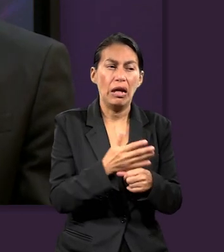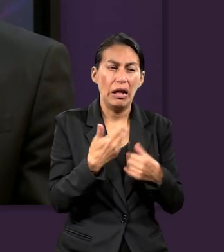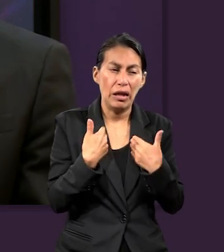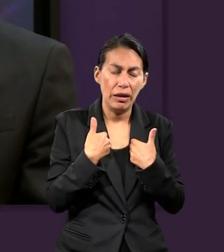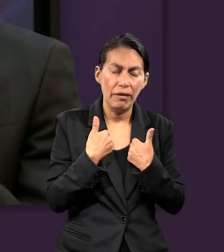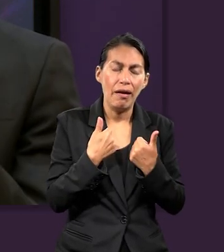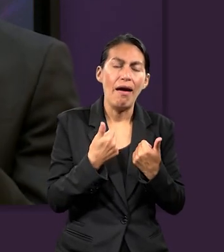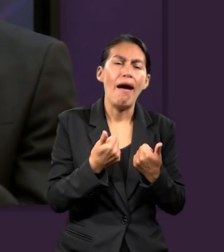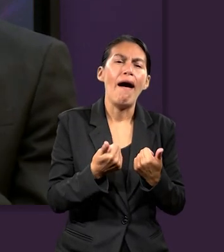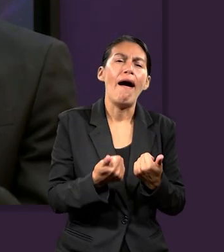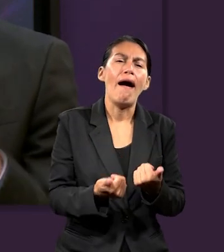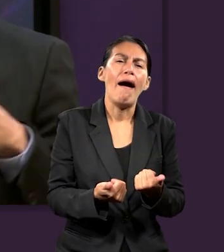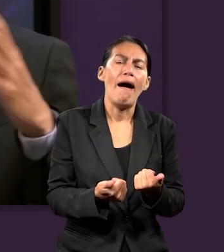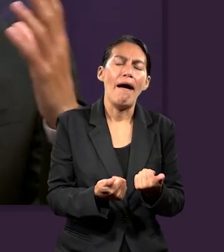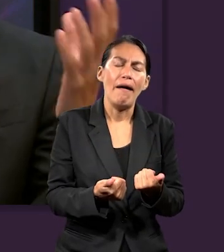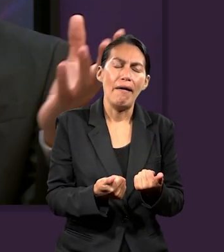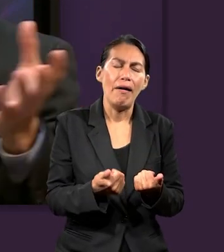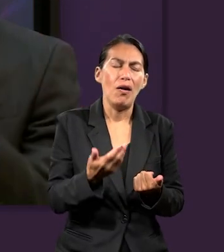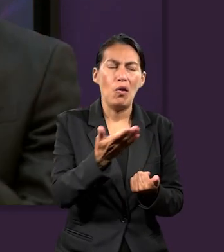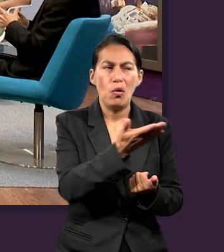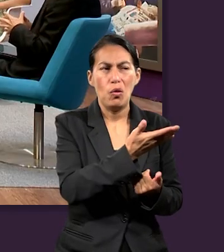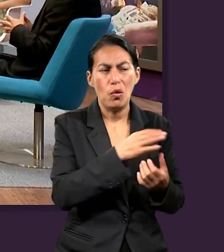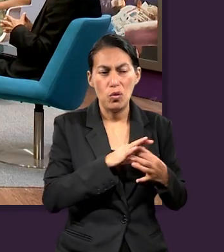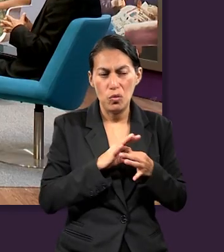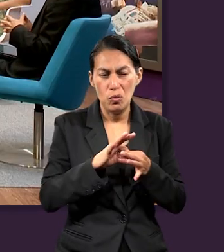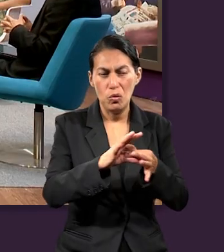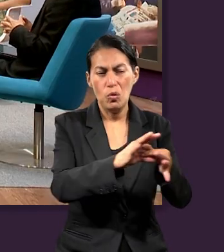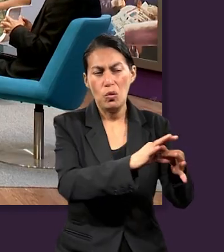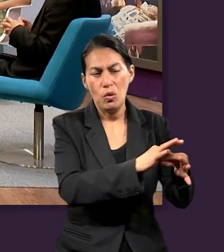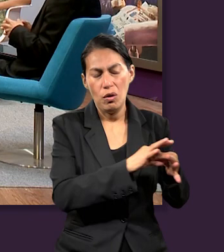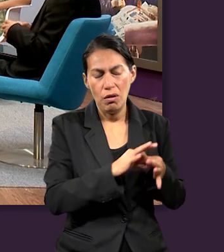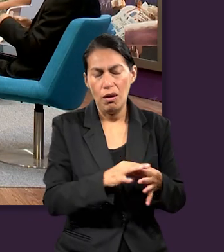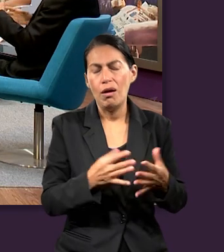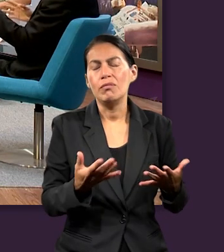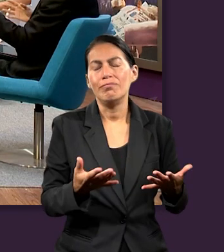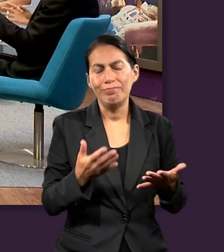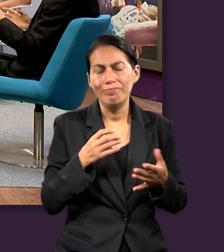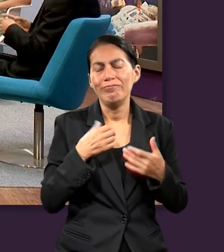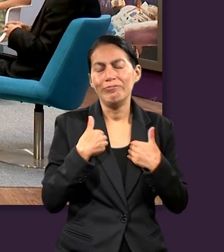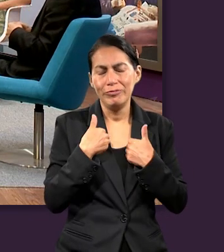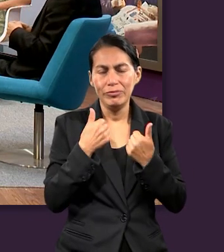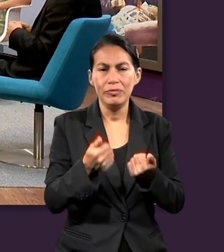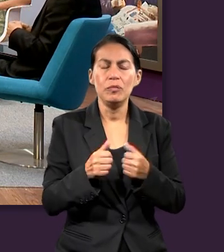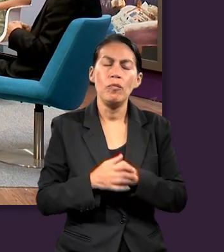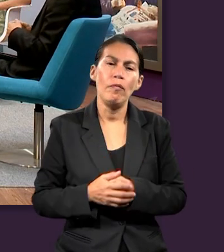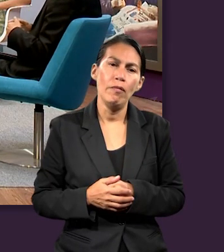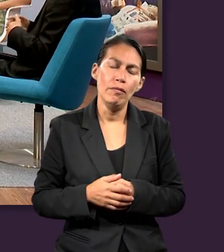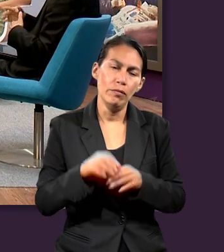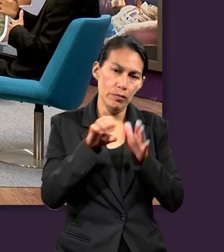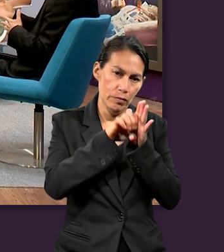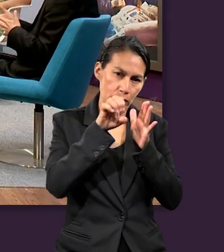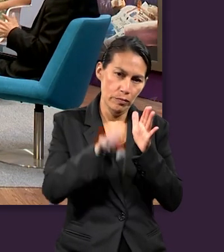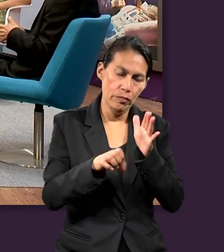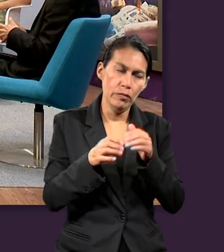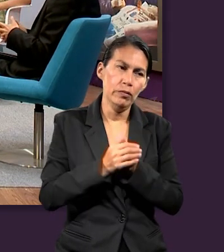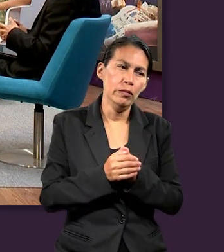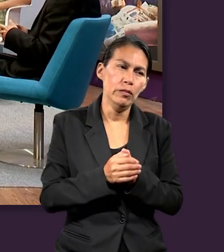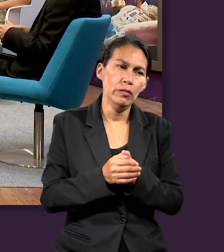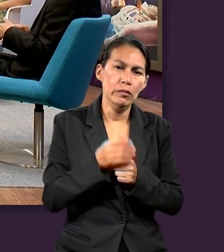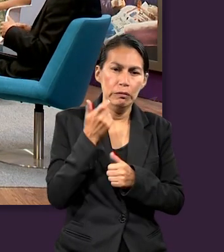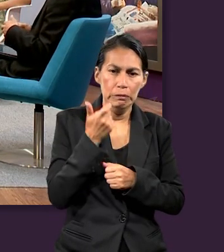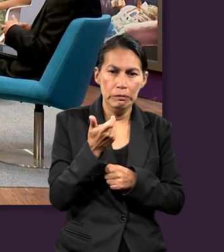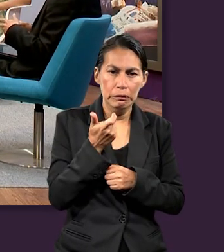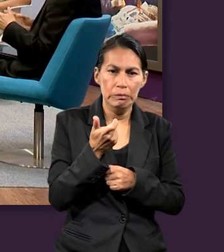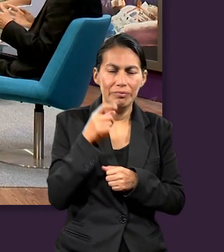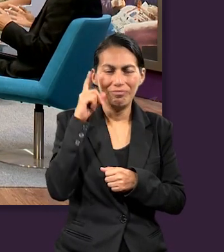hay una estrategia para la unión de todo el mundo podemos poner diferentes ejemplos la economía una